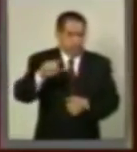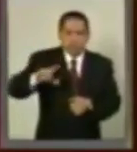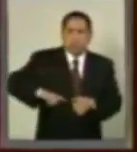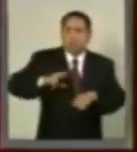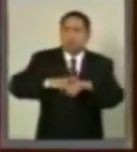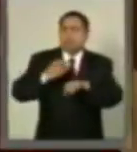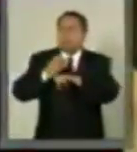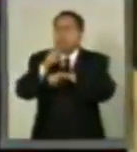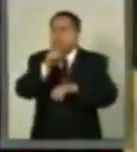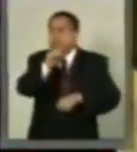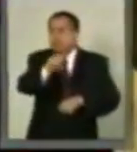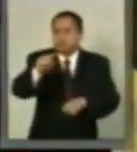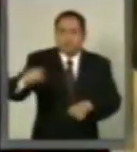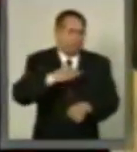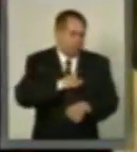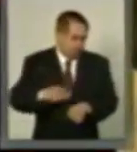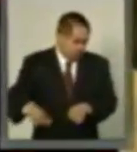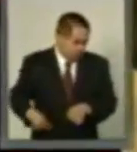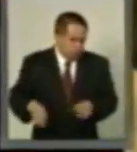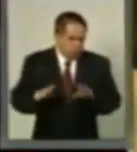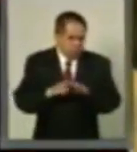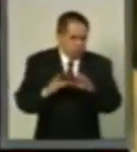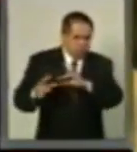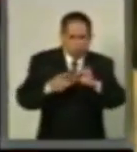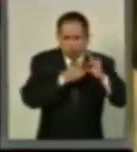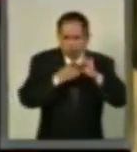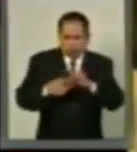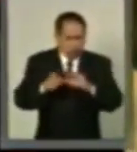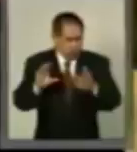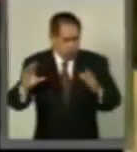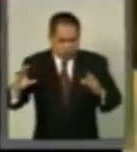gobiernos estatales y municipales? ¿Hay fondos